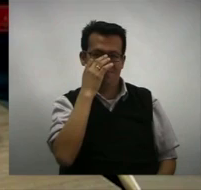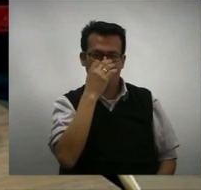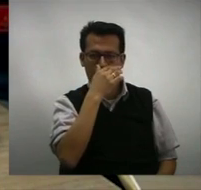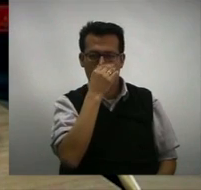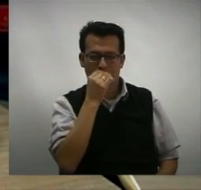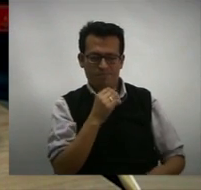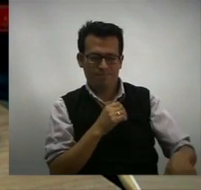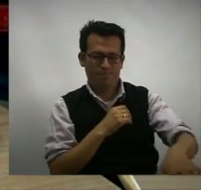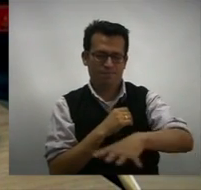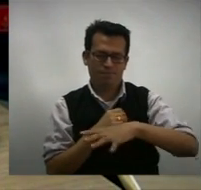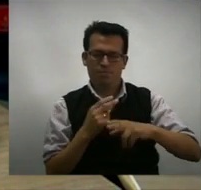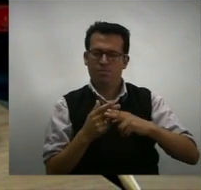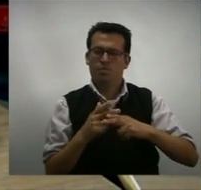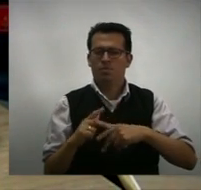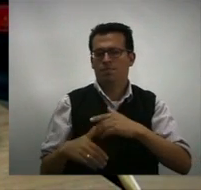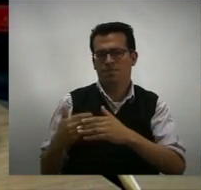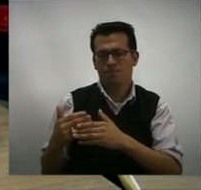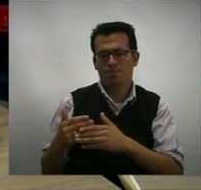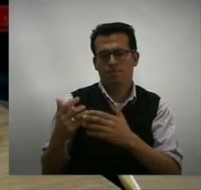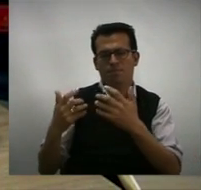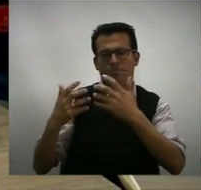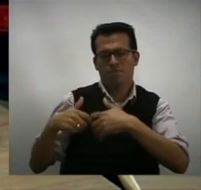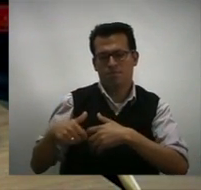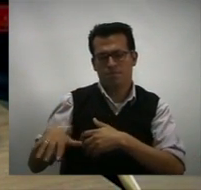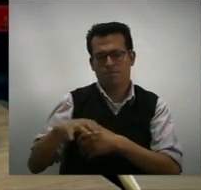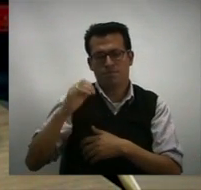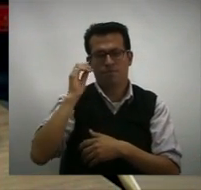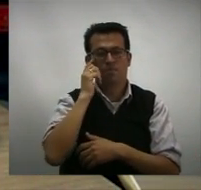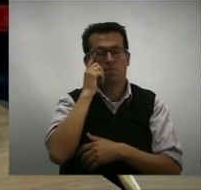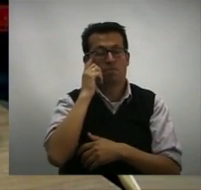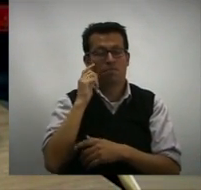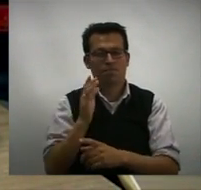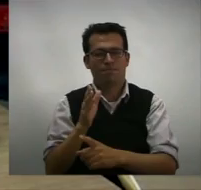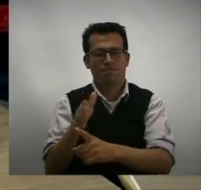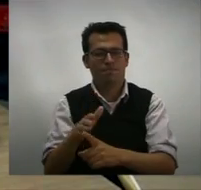ausencia, la metamorfosis y la facioplastía, lo moderno y la huida,